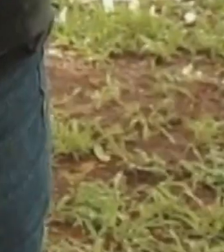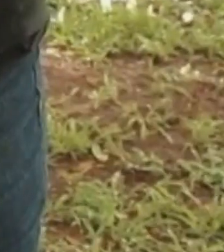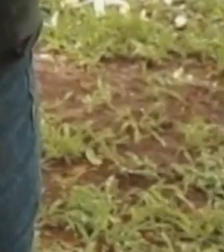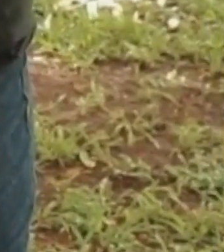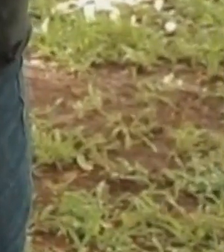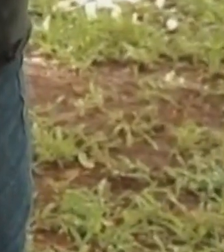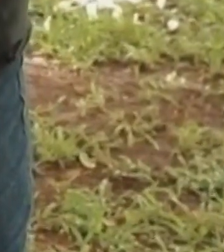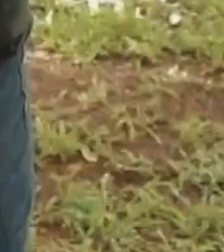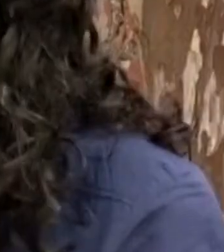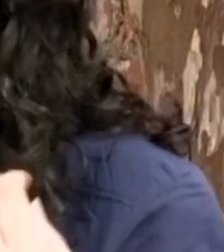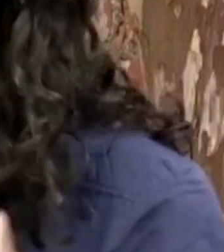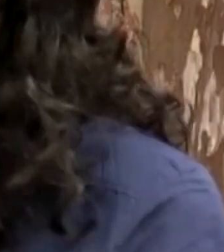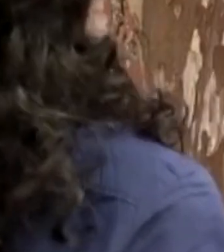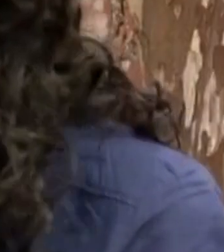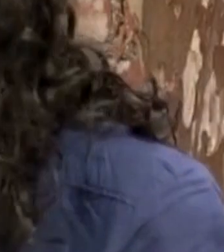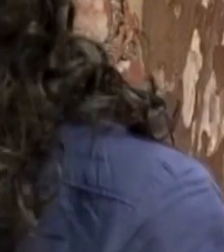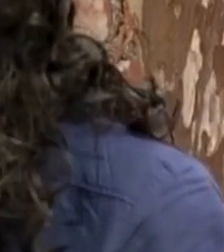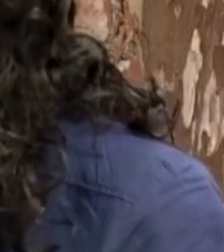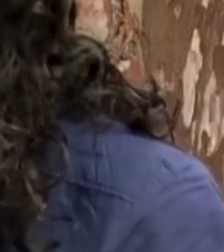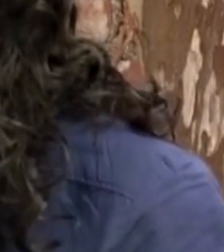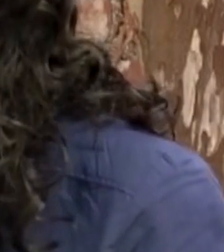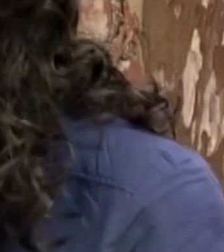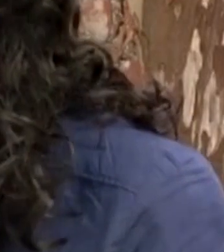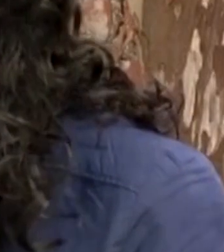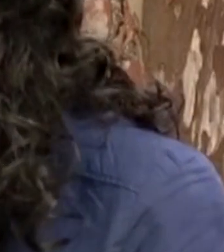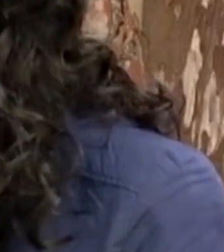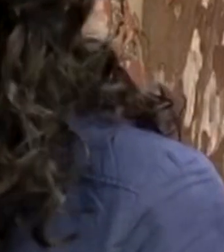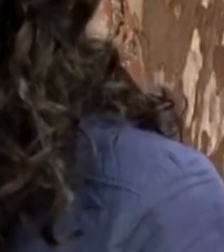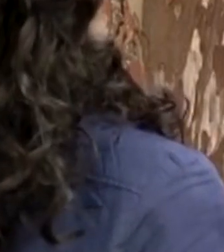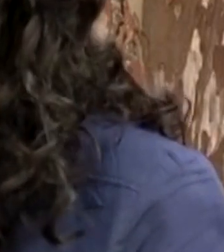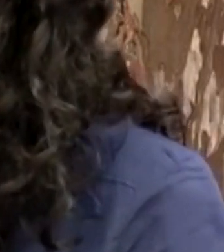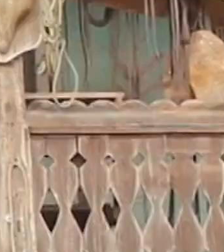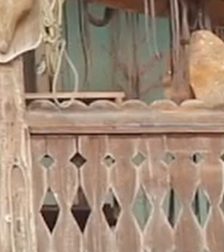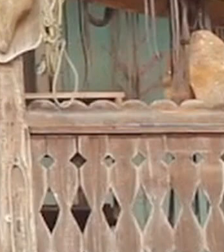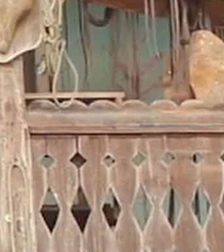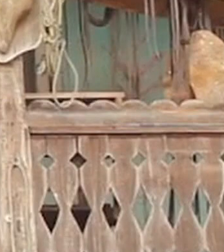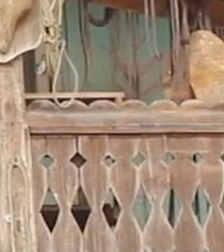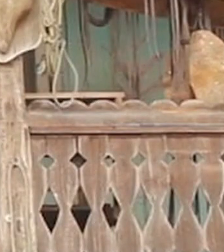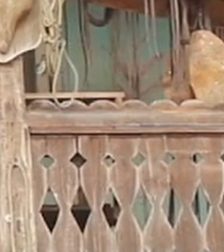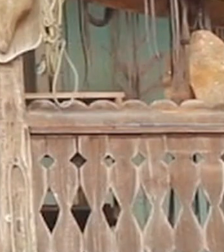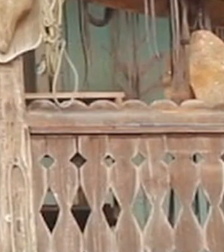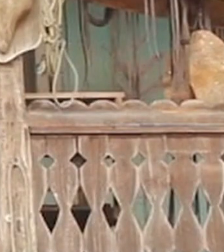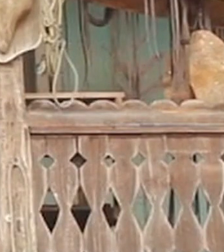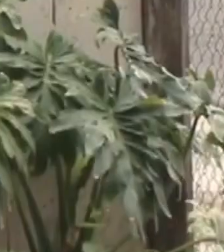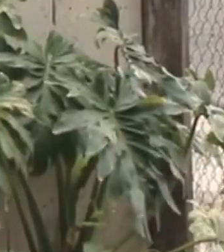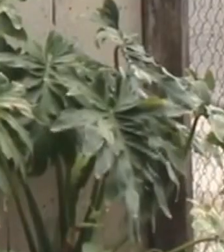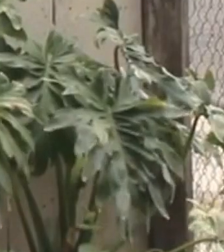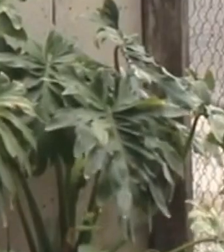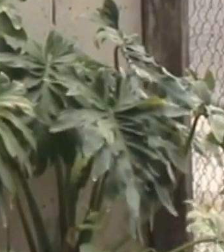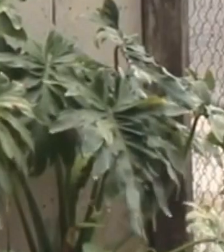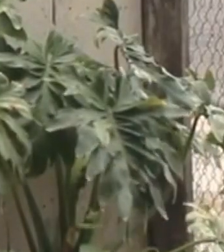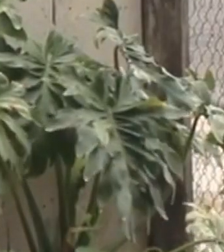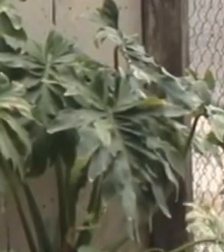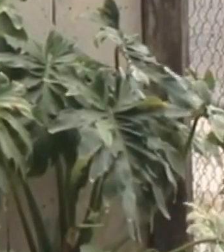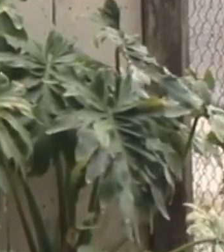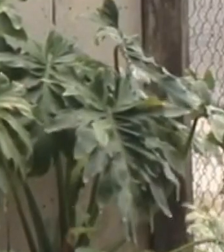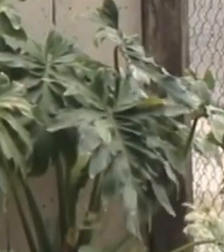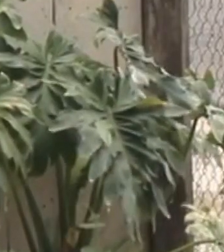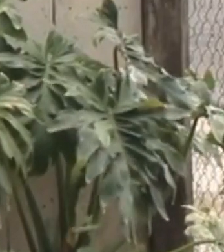del quijongo era como la manera que tenían para divertirse las personas en las haciendas y en las comunidades cercanas. El quijongo.